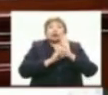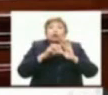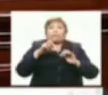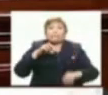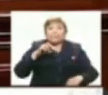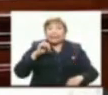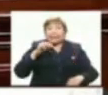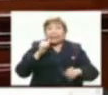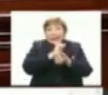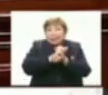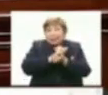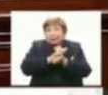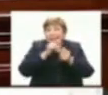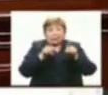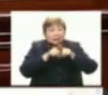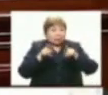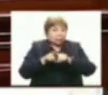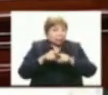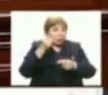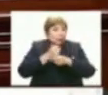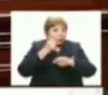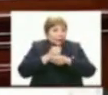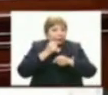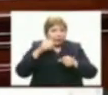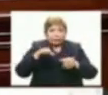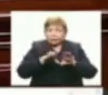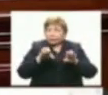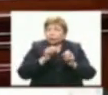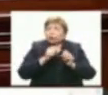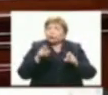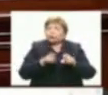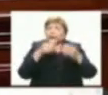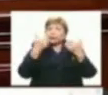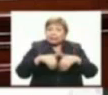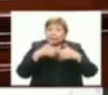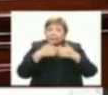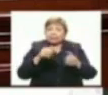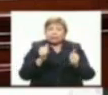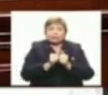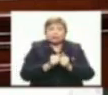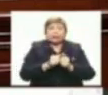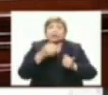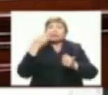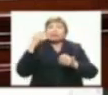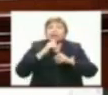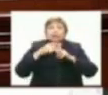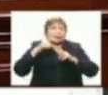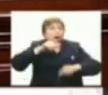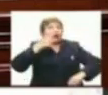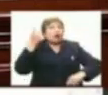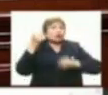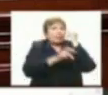reforzarlas, tanto en lo referente a los funcionarios públicos como a las empresas y empresarios nacionales y extranjeros